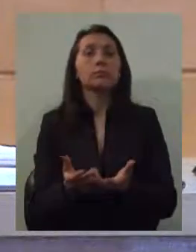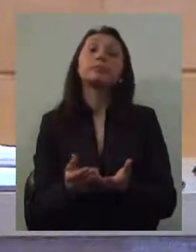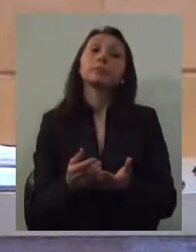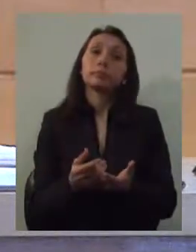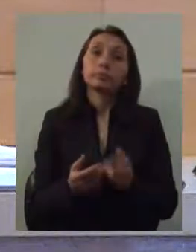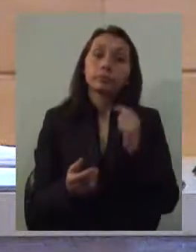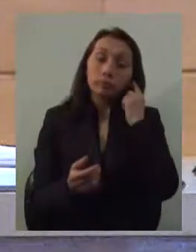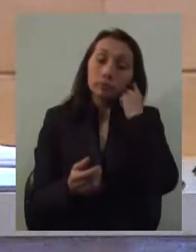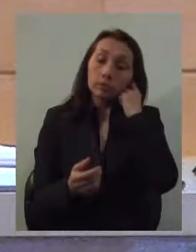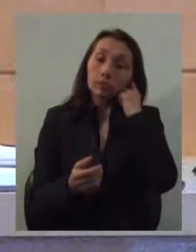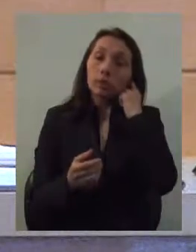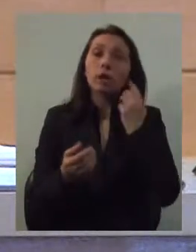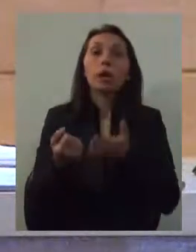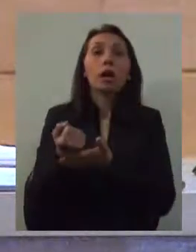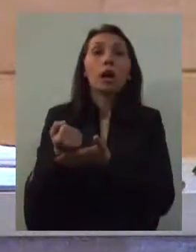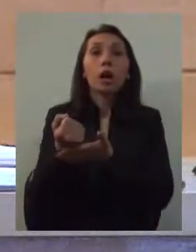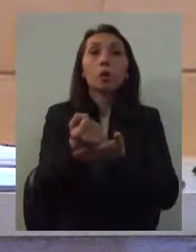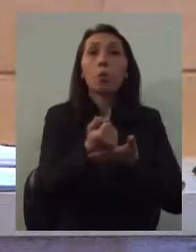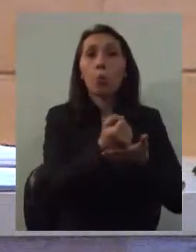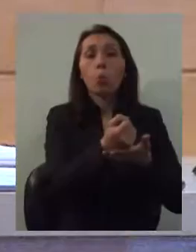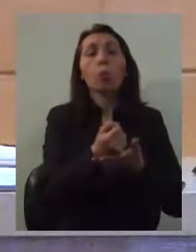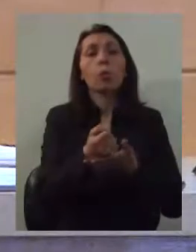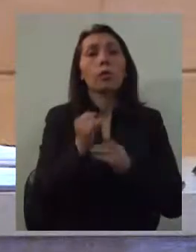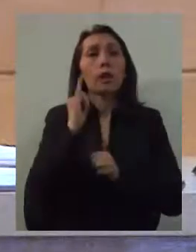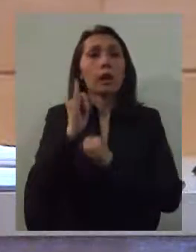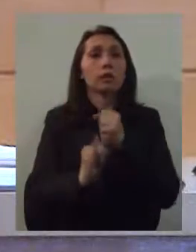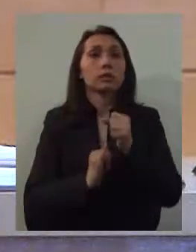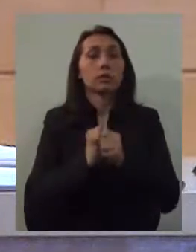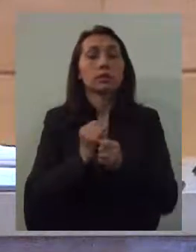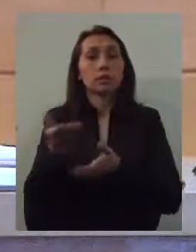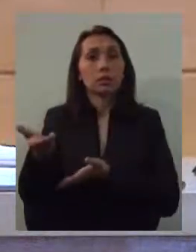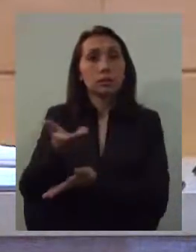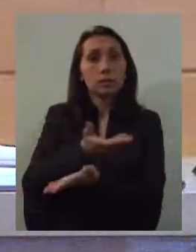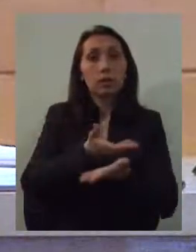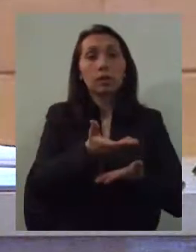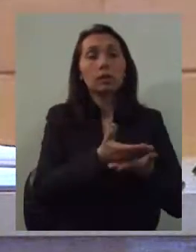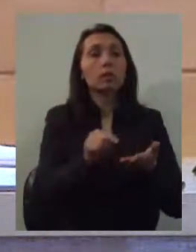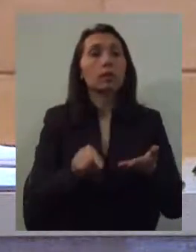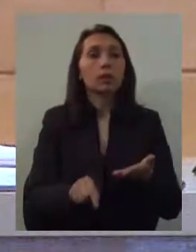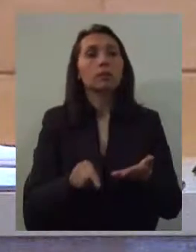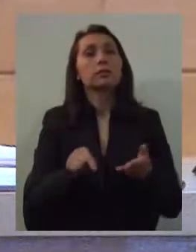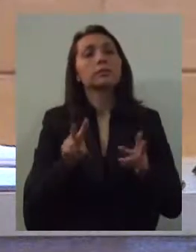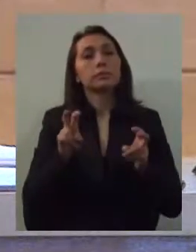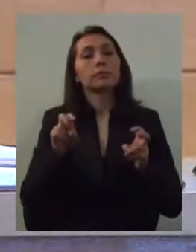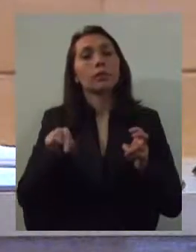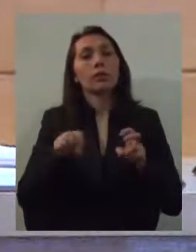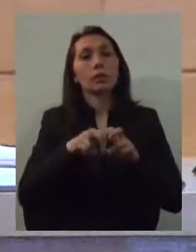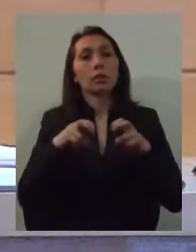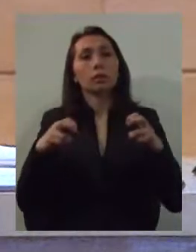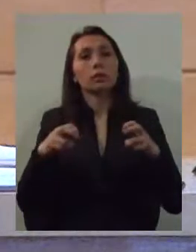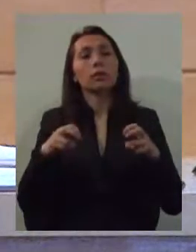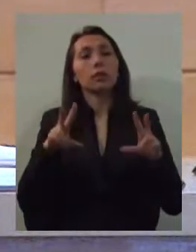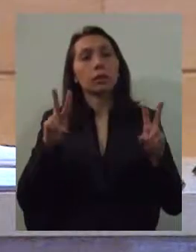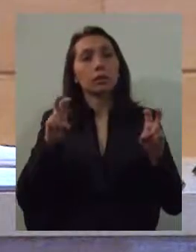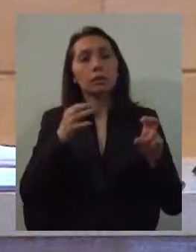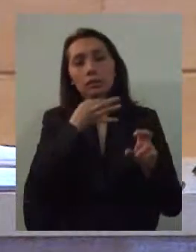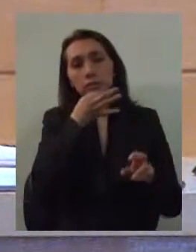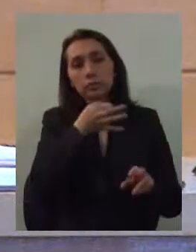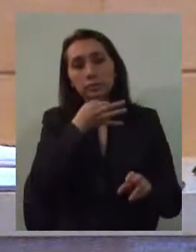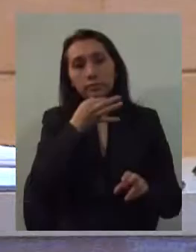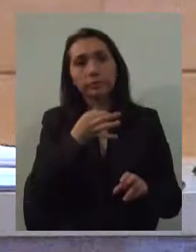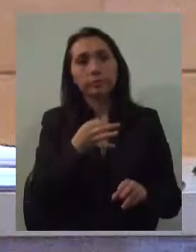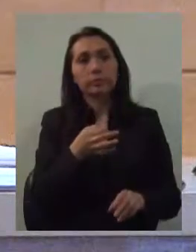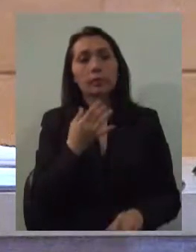un medio de cooperación internacional. Lo que mueve fundamentalmente a este panel, a la luz